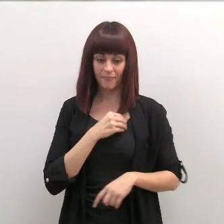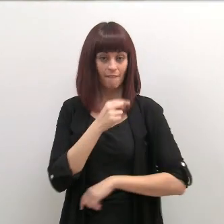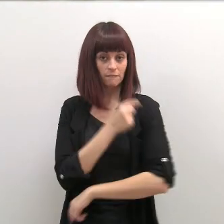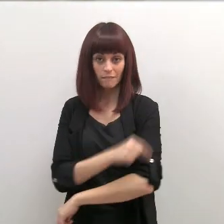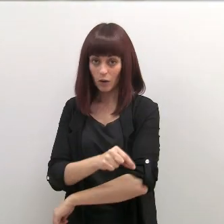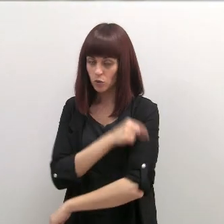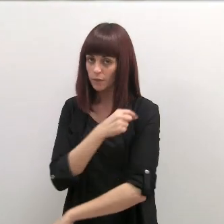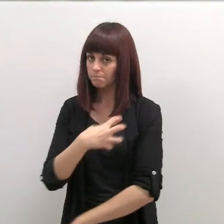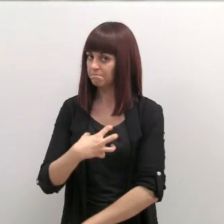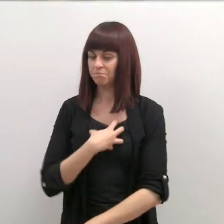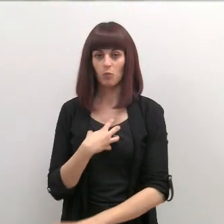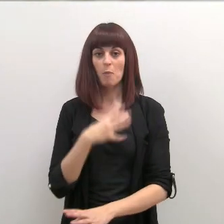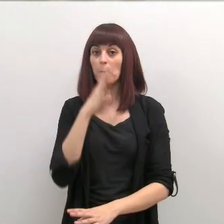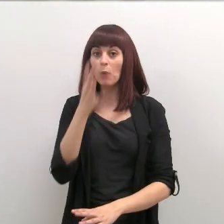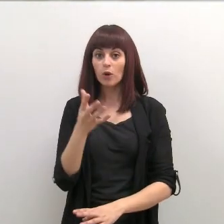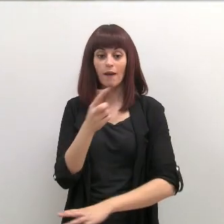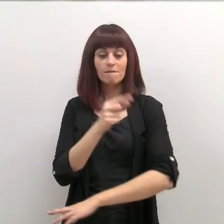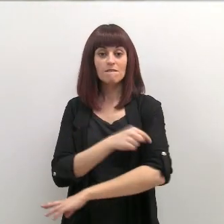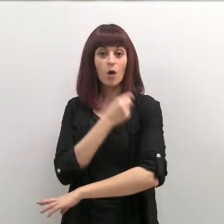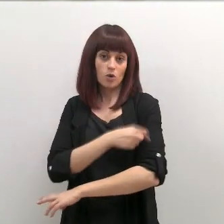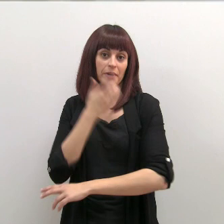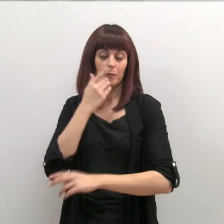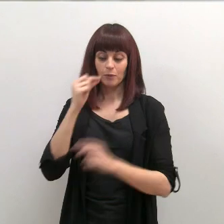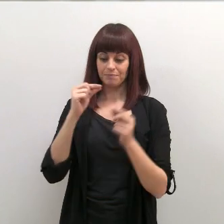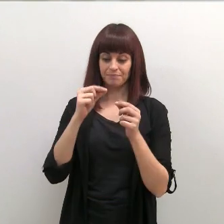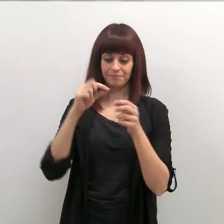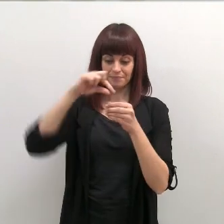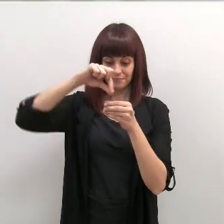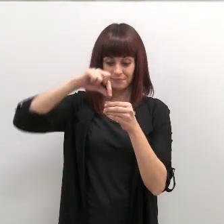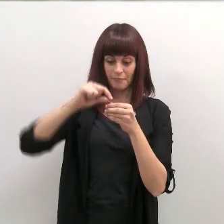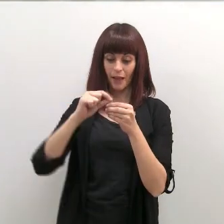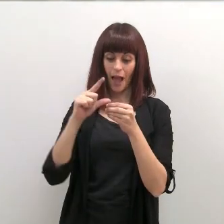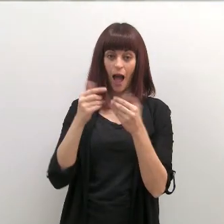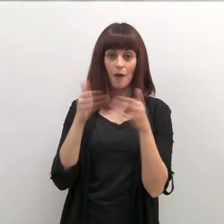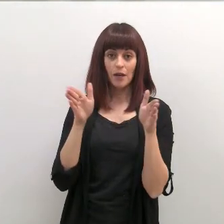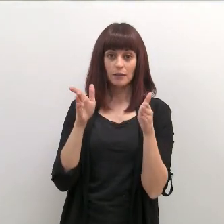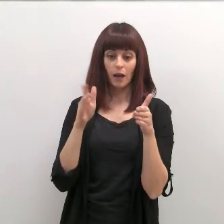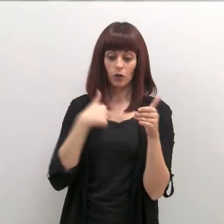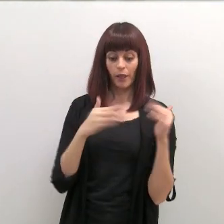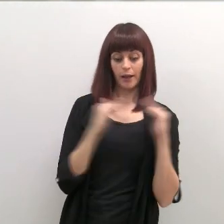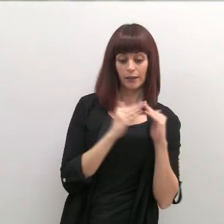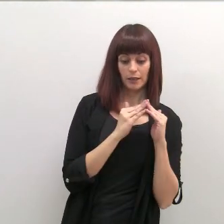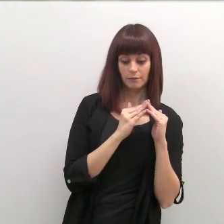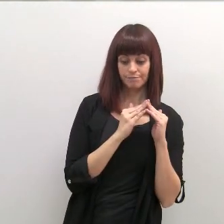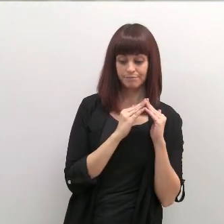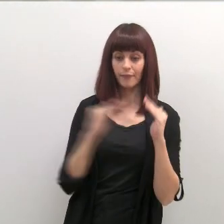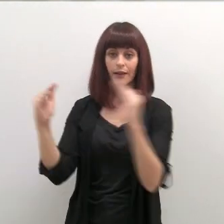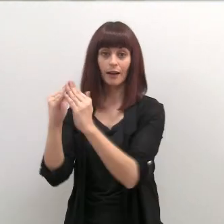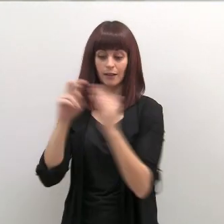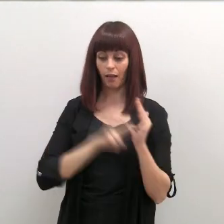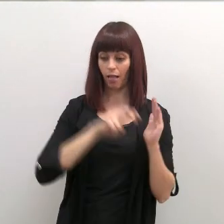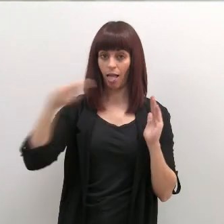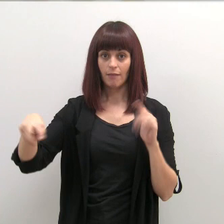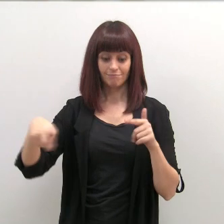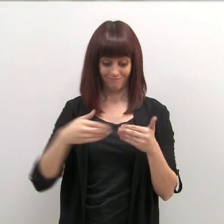vacunas no podemos llegar porque no se puede dejar abierto un vial, no se puede desplazar de una casa a la otra, de momento. Hasta que